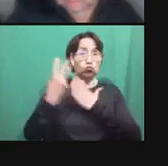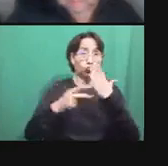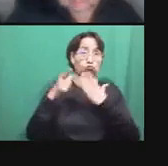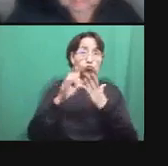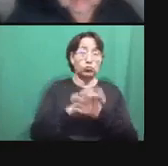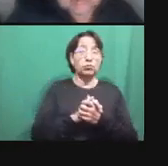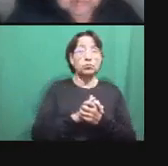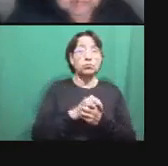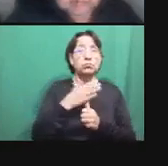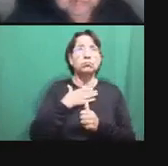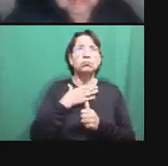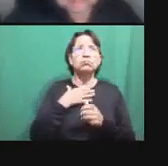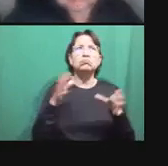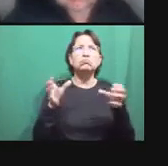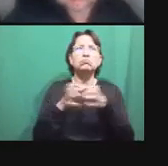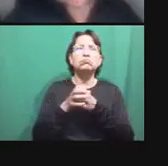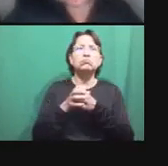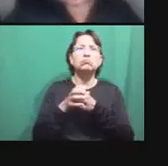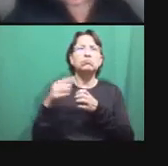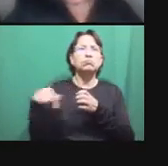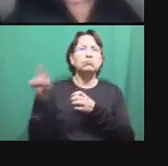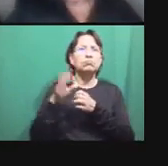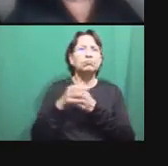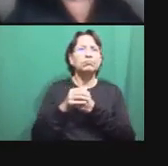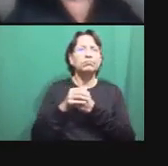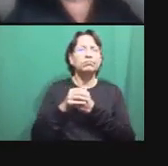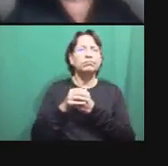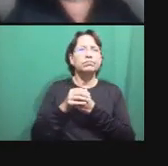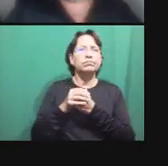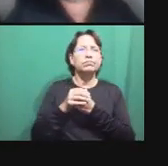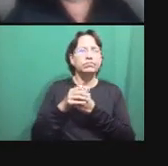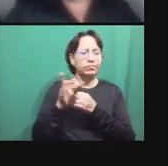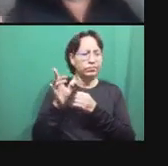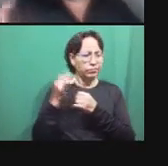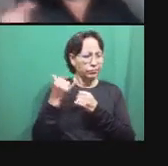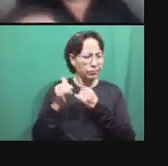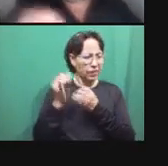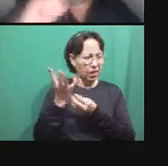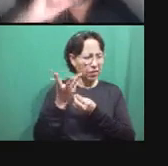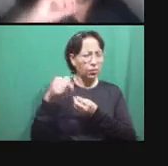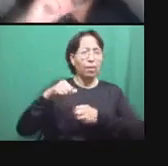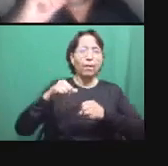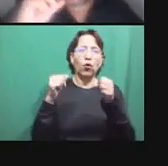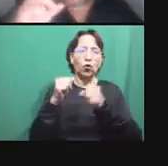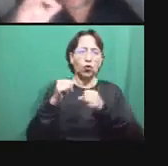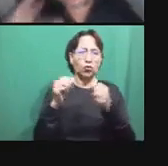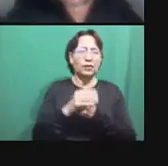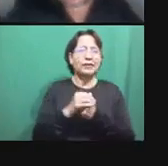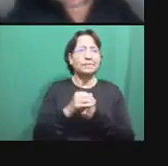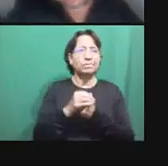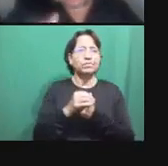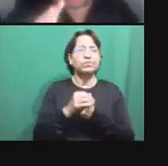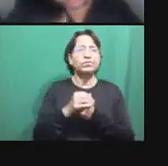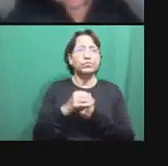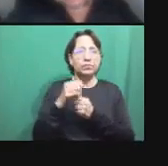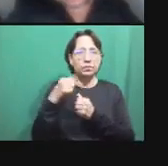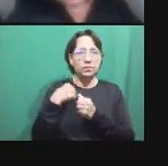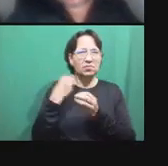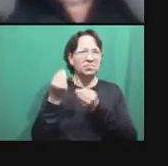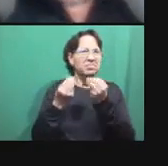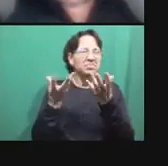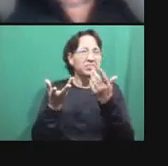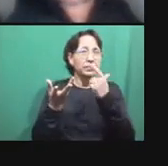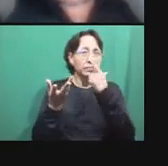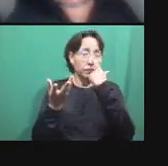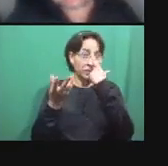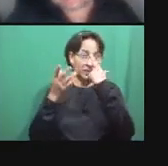los nominados para la Bienal de Arte de Bogotá, en la cual configuré sobre el edificio